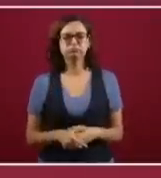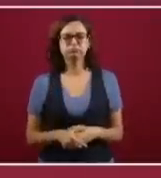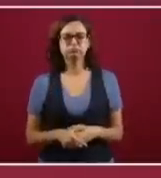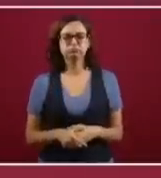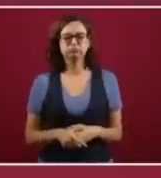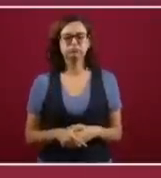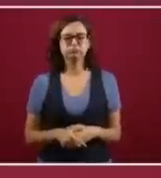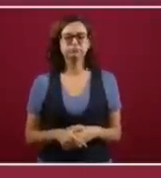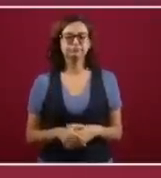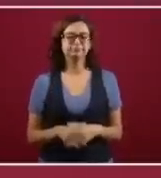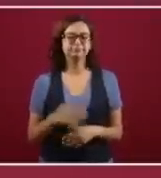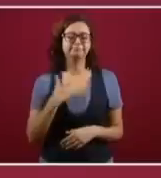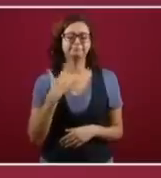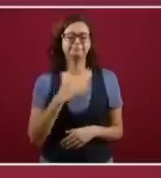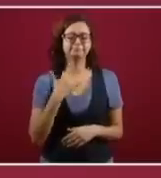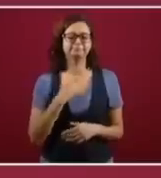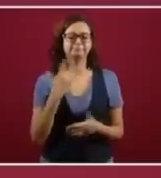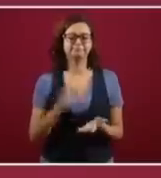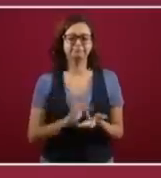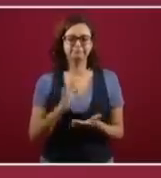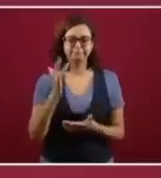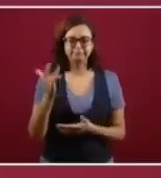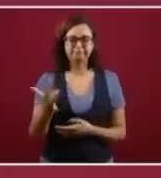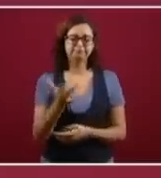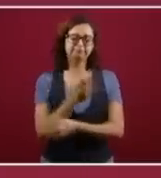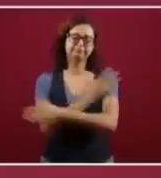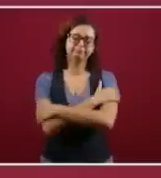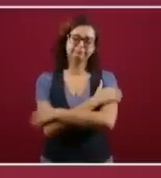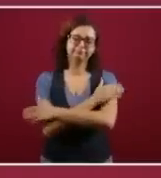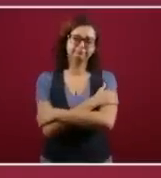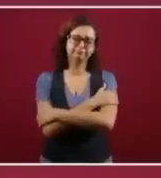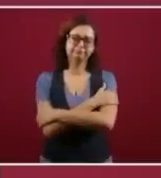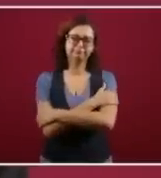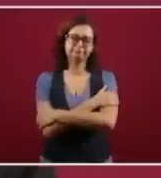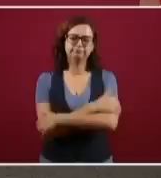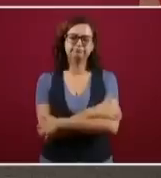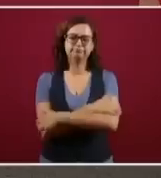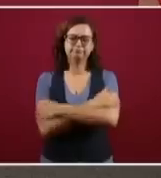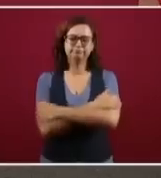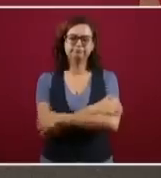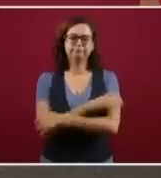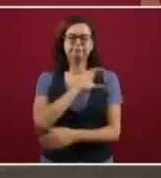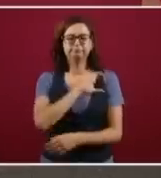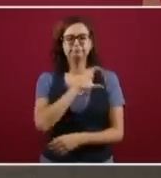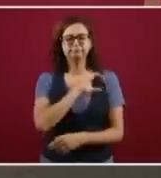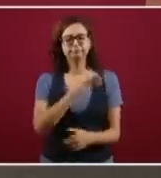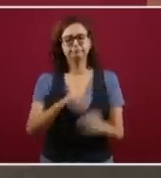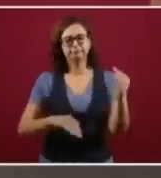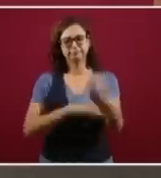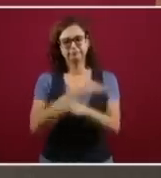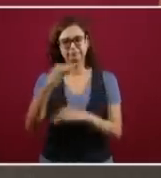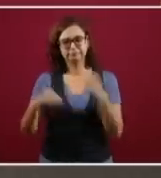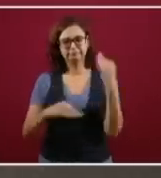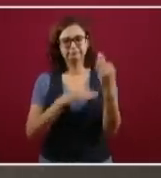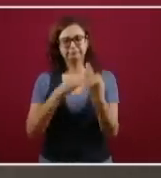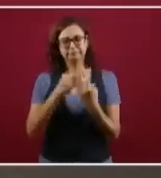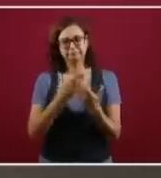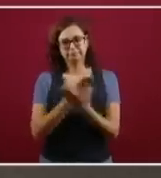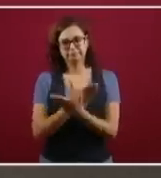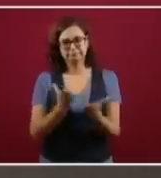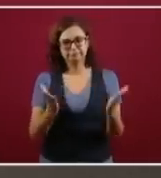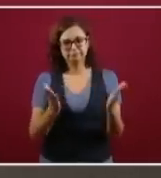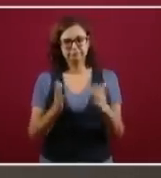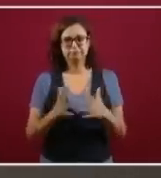Por eso les agradecemos, les mandamos un abrazo afectuoso a todos los que